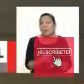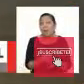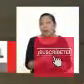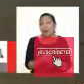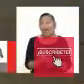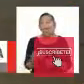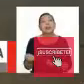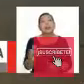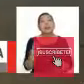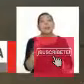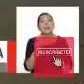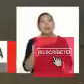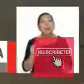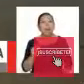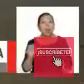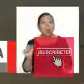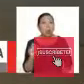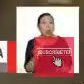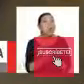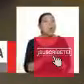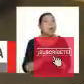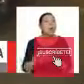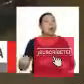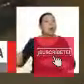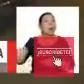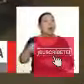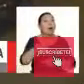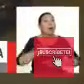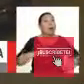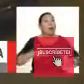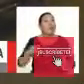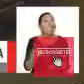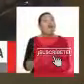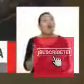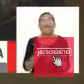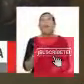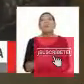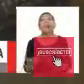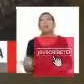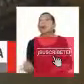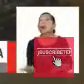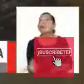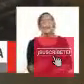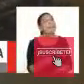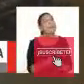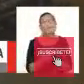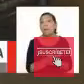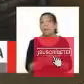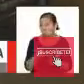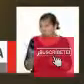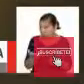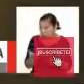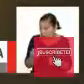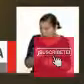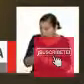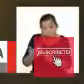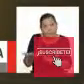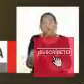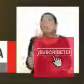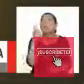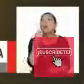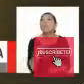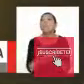estaban exigiendo 20.000 soles mensuales a los dirigentes del centro comercial como cupo para dejarlos trabajar.